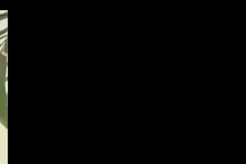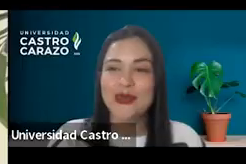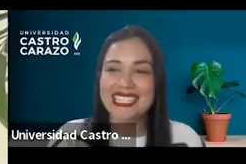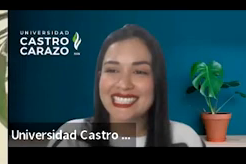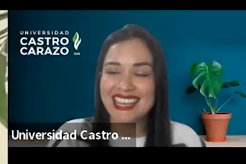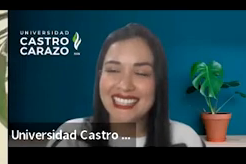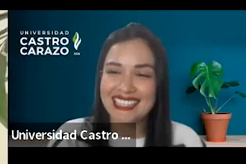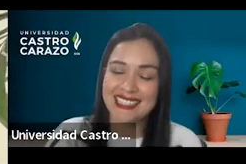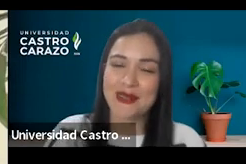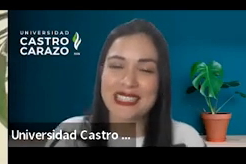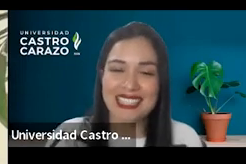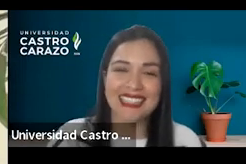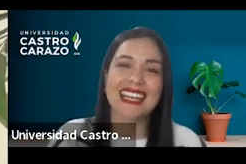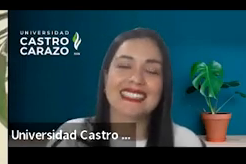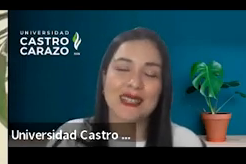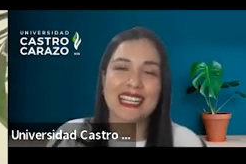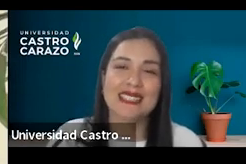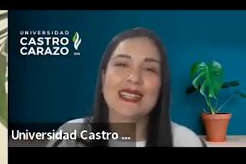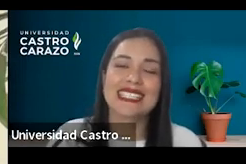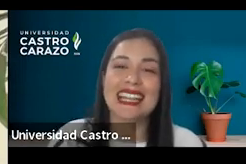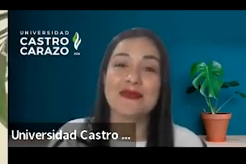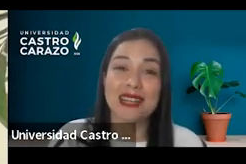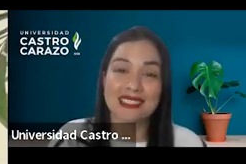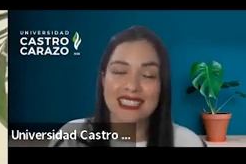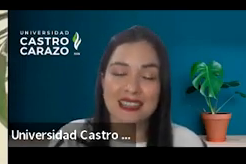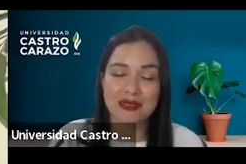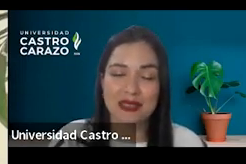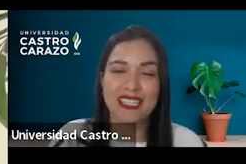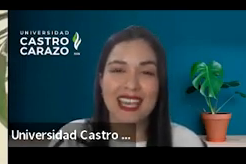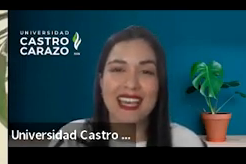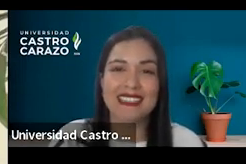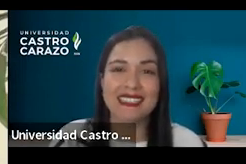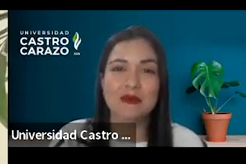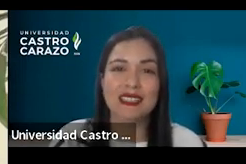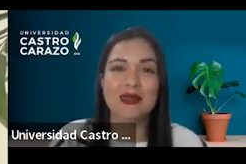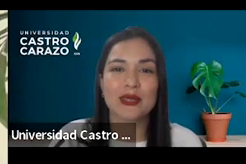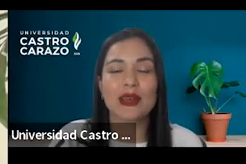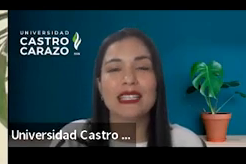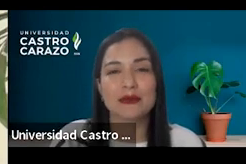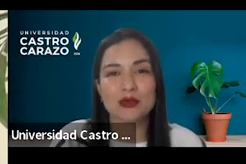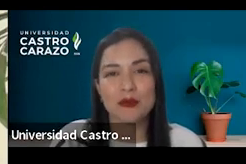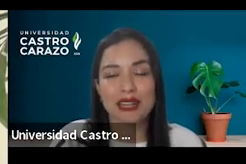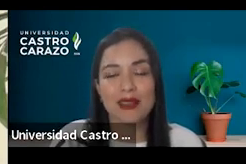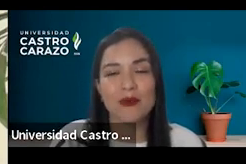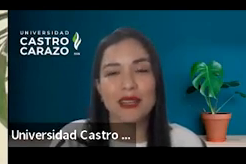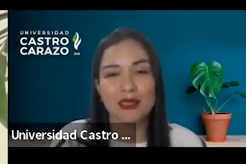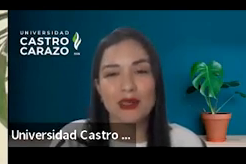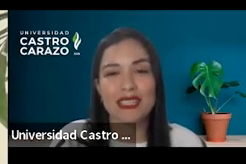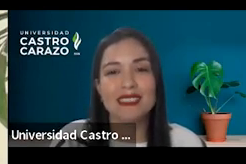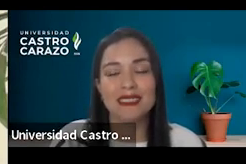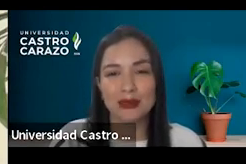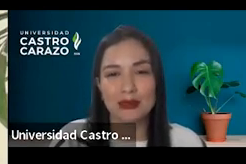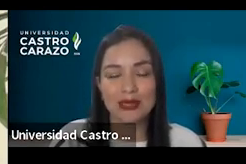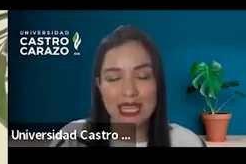Muy buenas tardes, la Universidad Castro Carazo les da la más cordial bienvenida a este espacio virtual que hemos preparado para